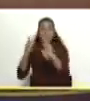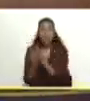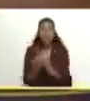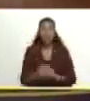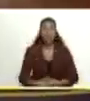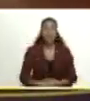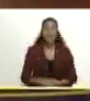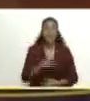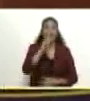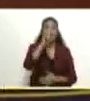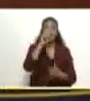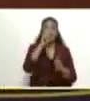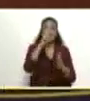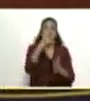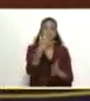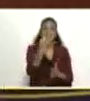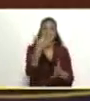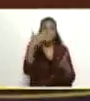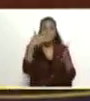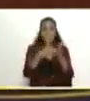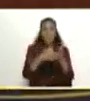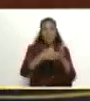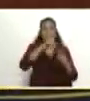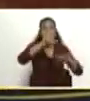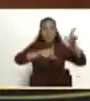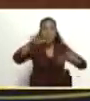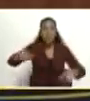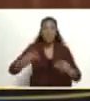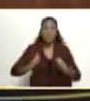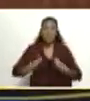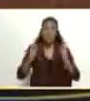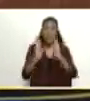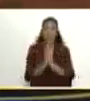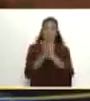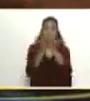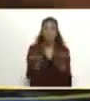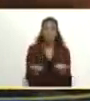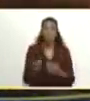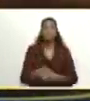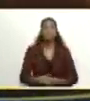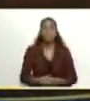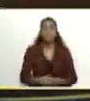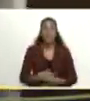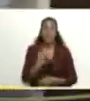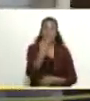3.189 habitantes, y en este momento se han rehabilitado